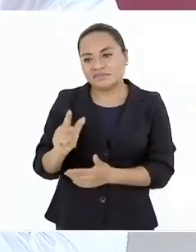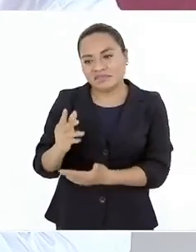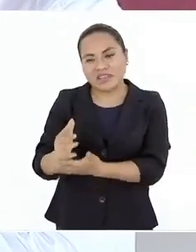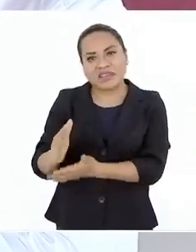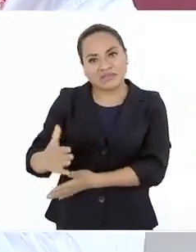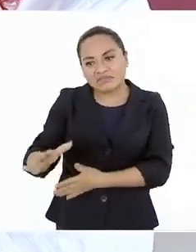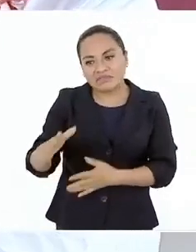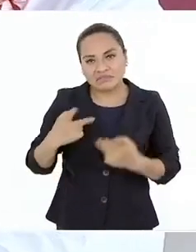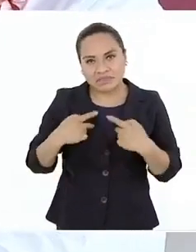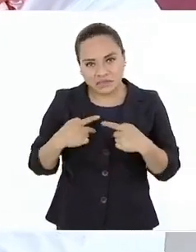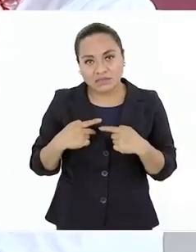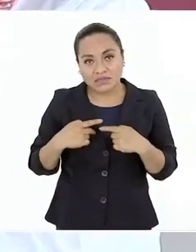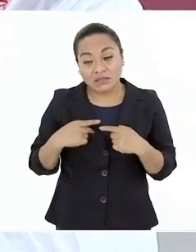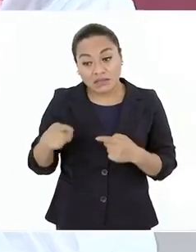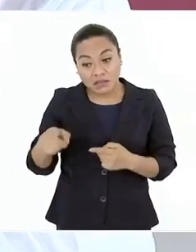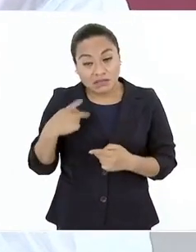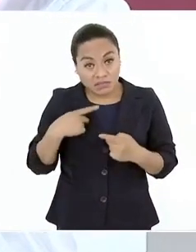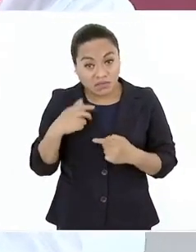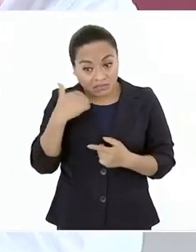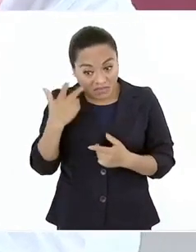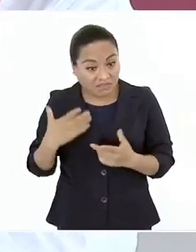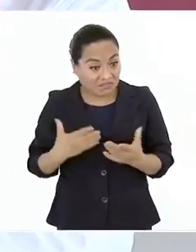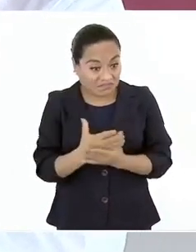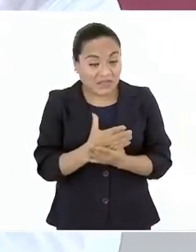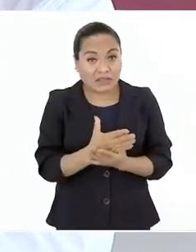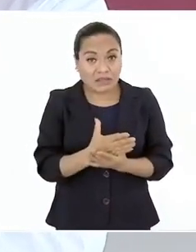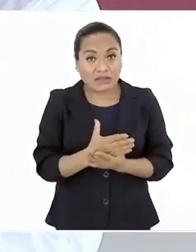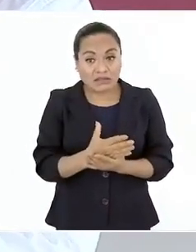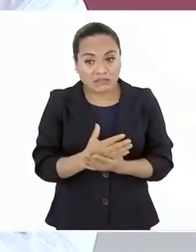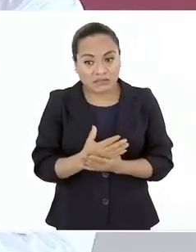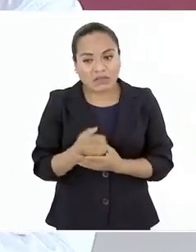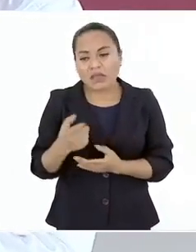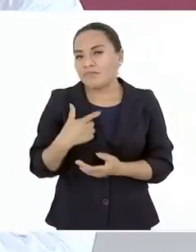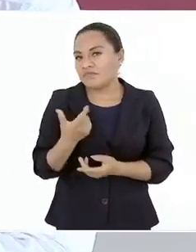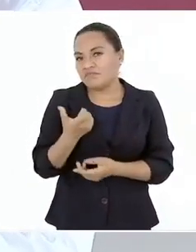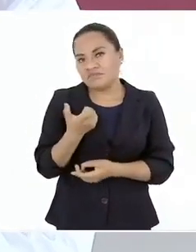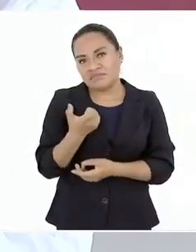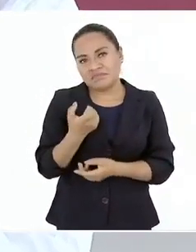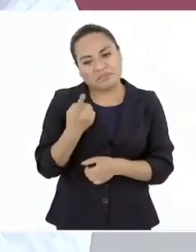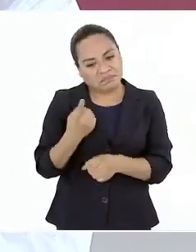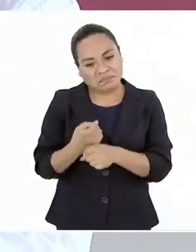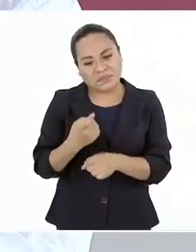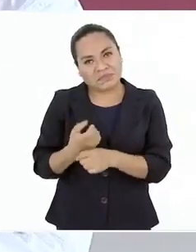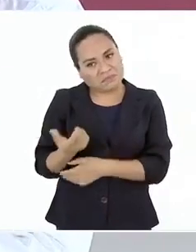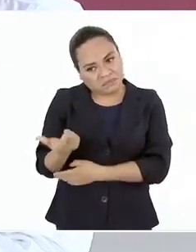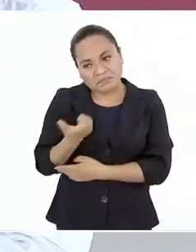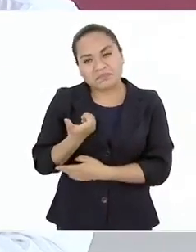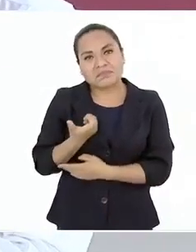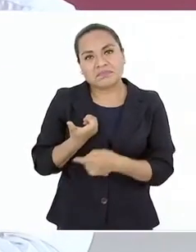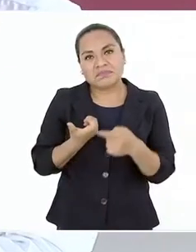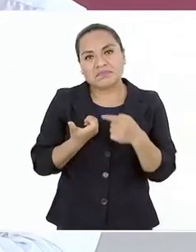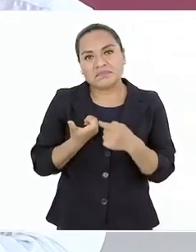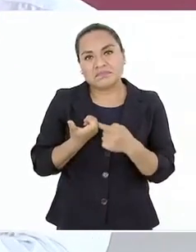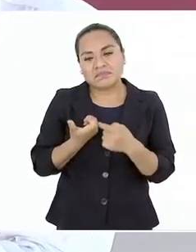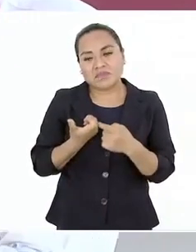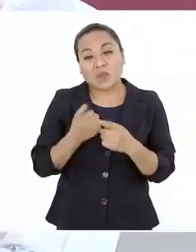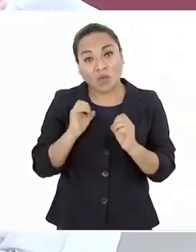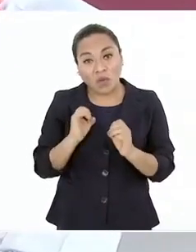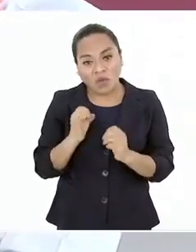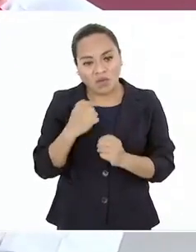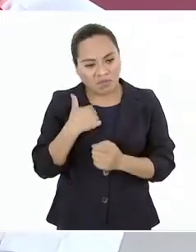Y para que pases me tienes que dar tanto, o me tienes que comprar a